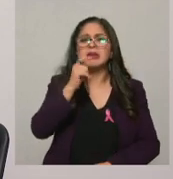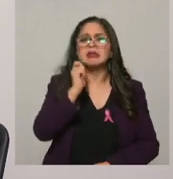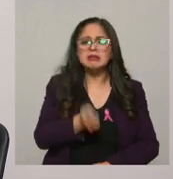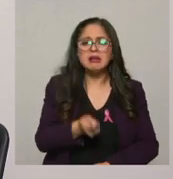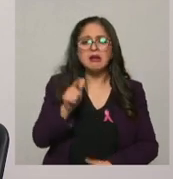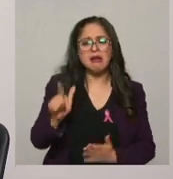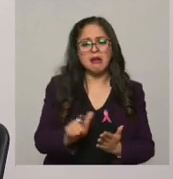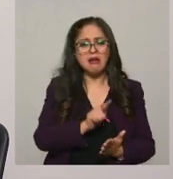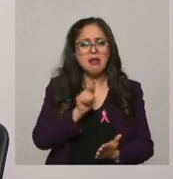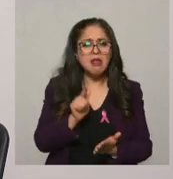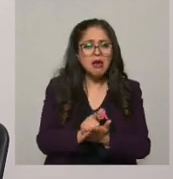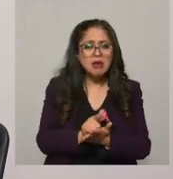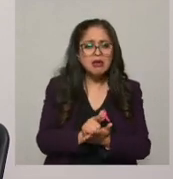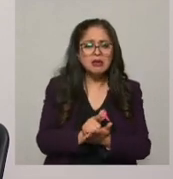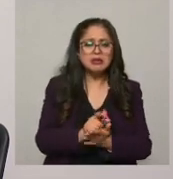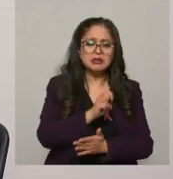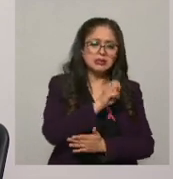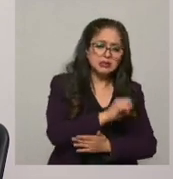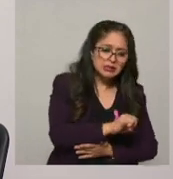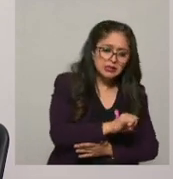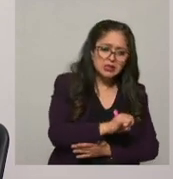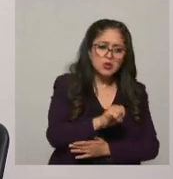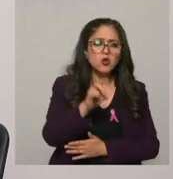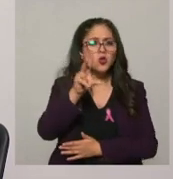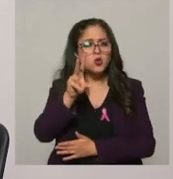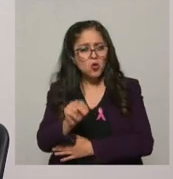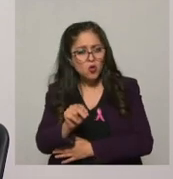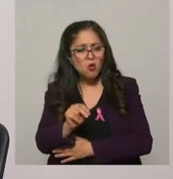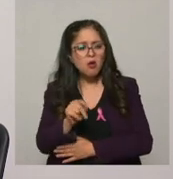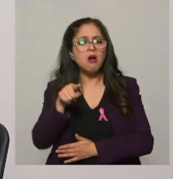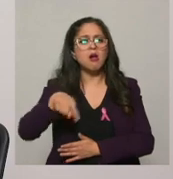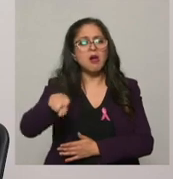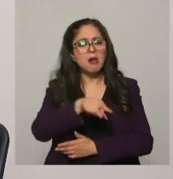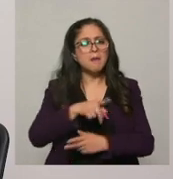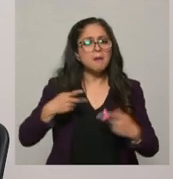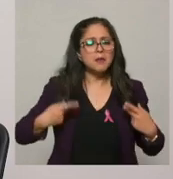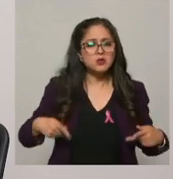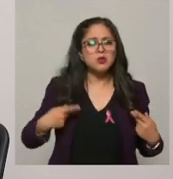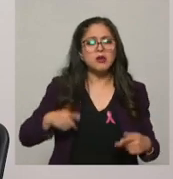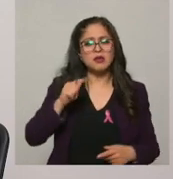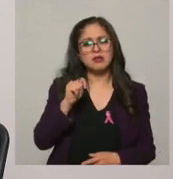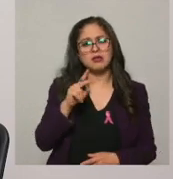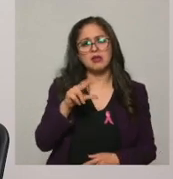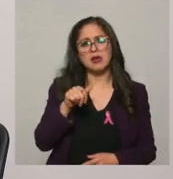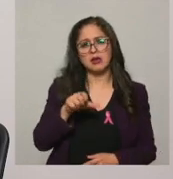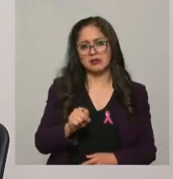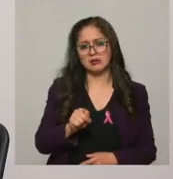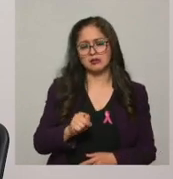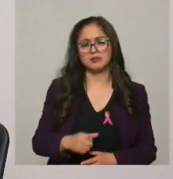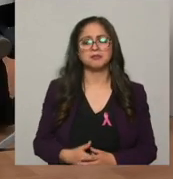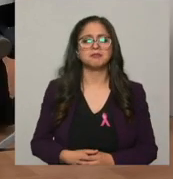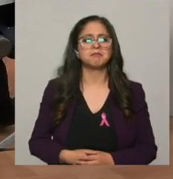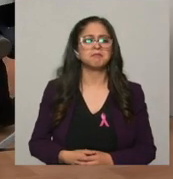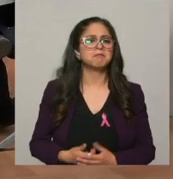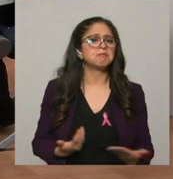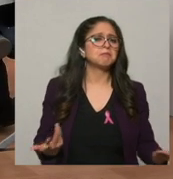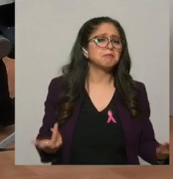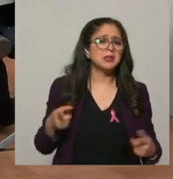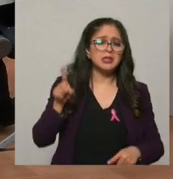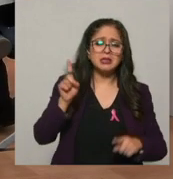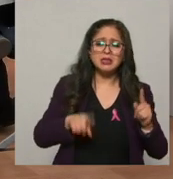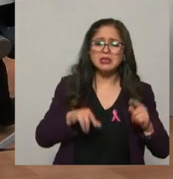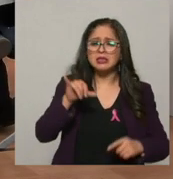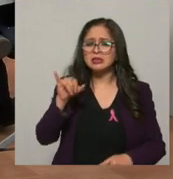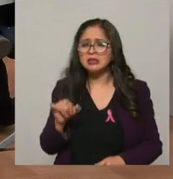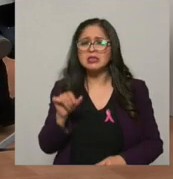ley puede o no cobijar a la población trans. Independientemente de lo que digan en cuestiones